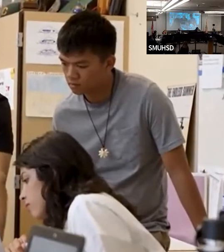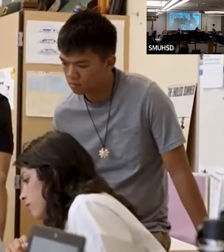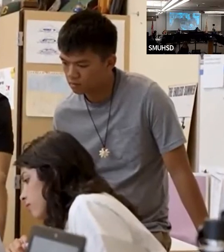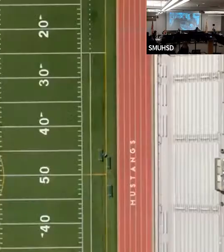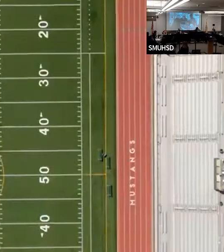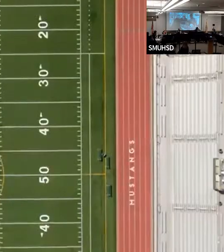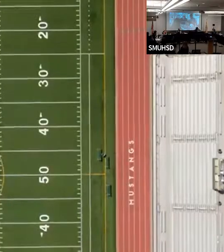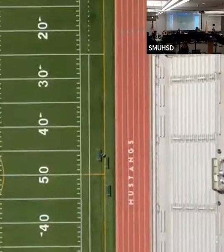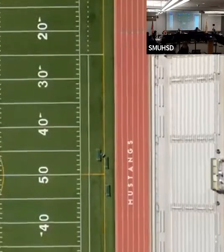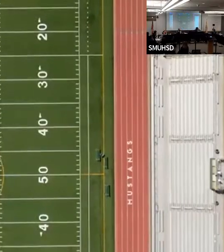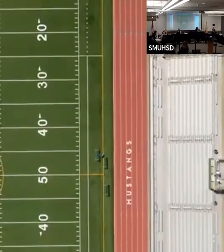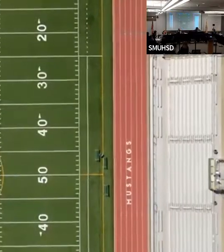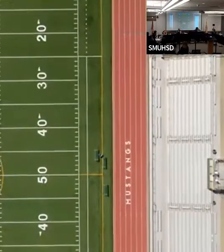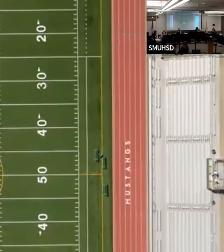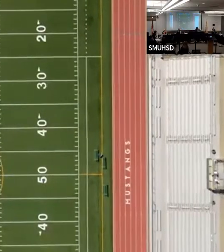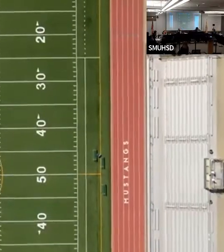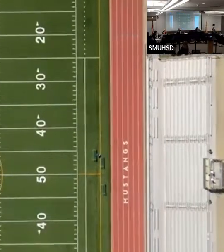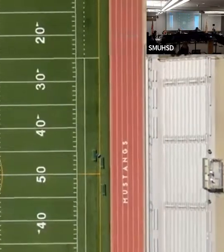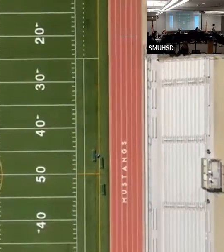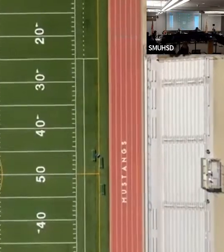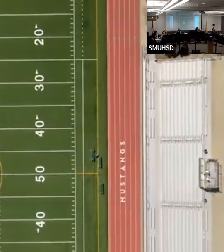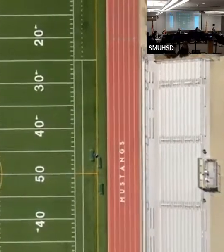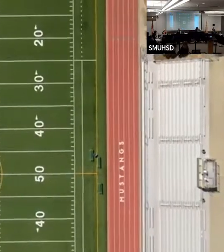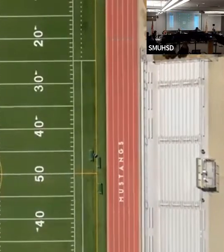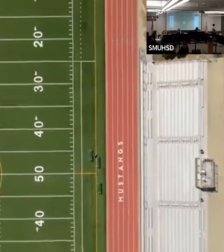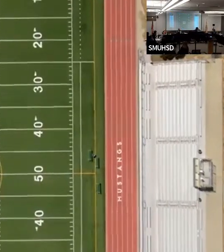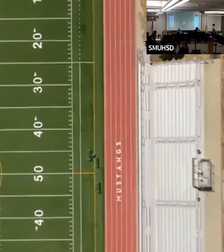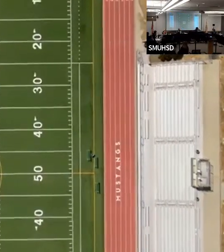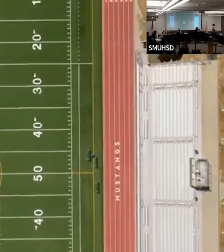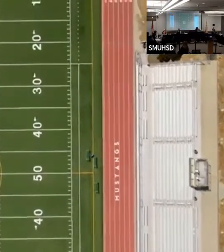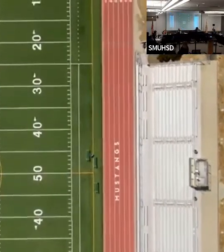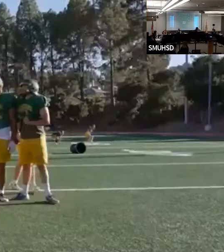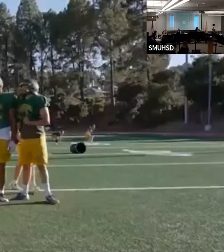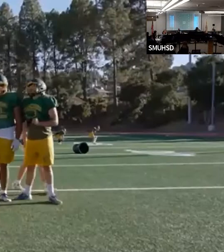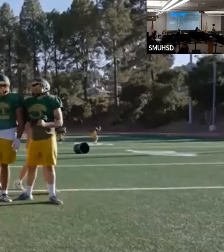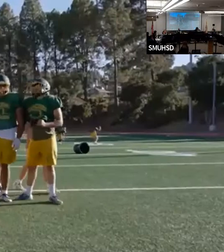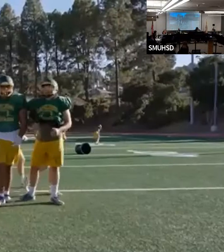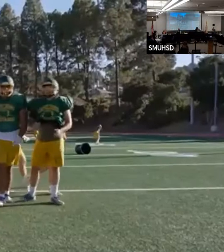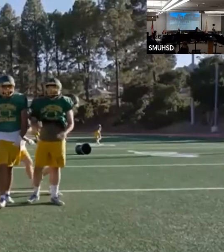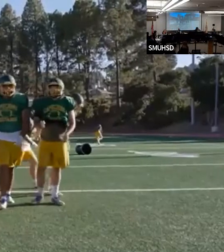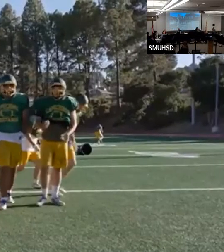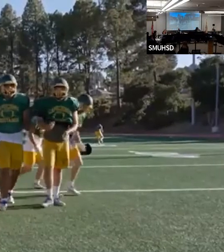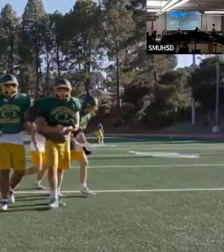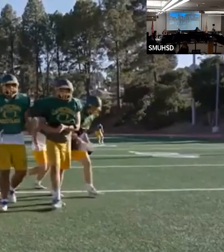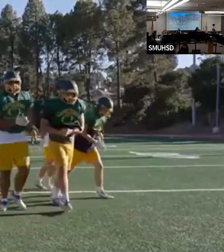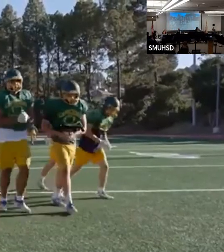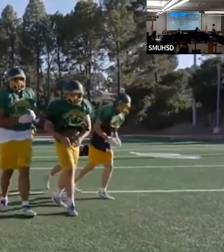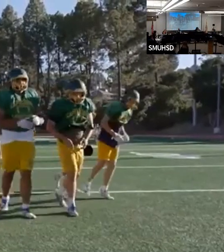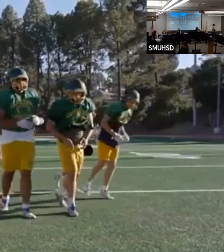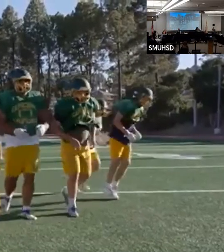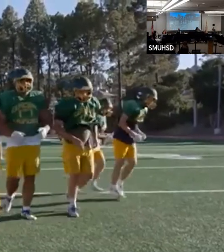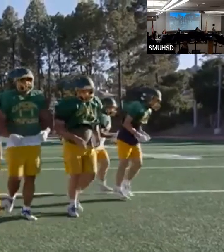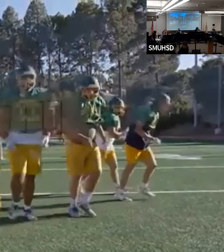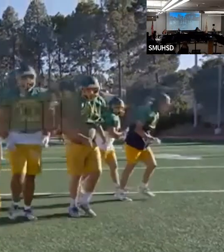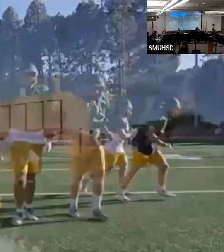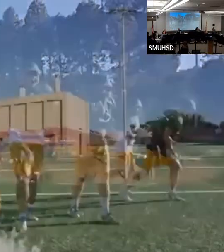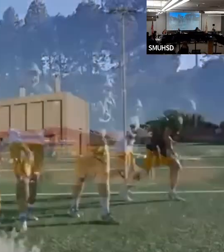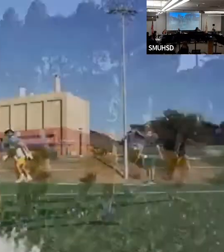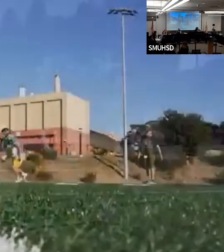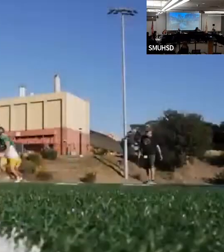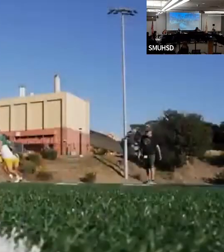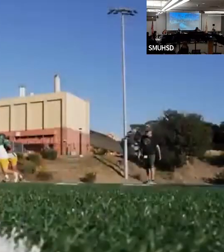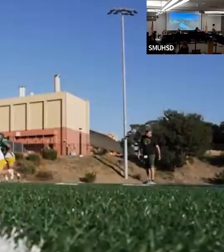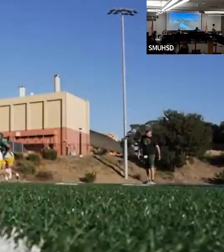Para mí, Cappuccino es una de las mejores escuelas del distrito. Uno de los programas que tenemos aquí para los estudiantes son